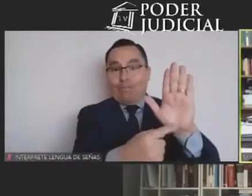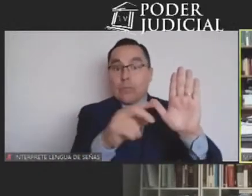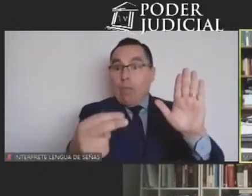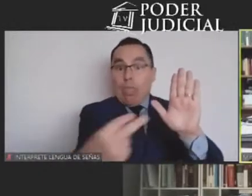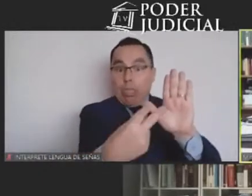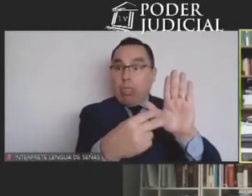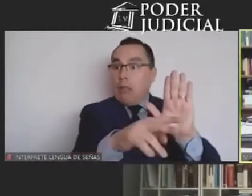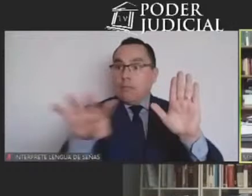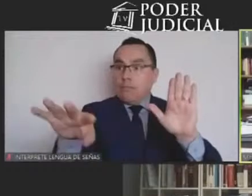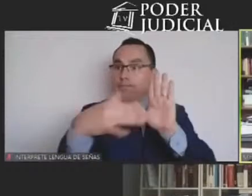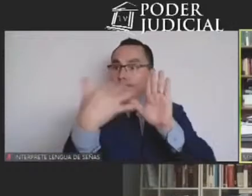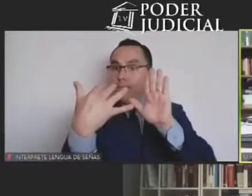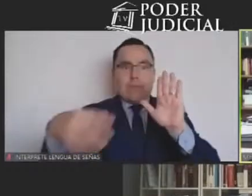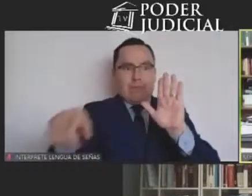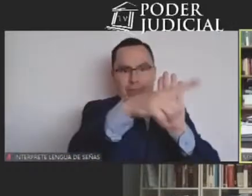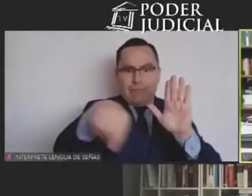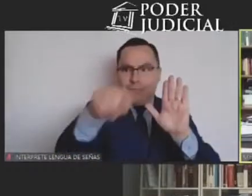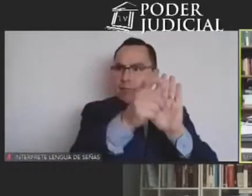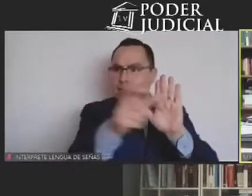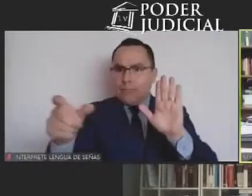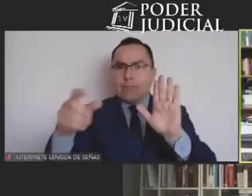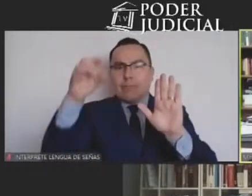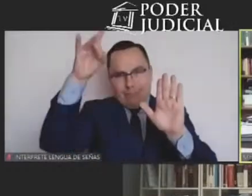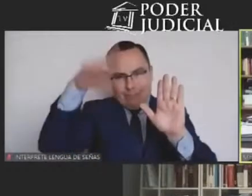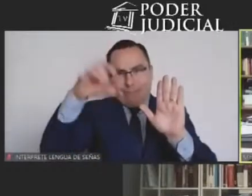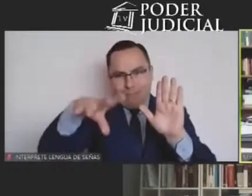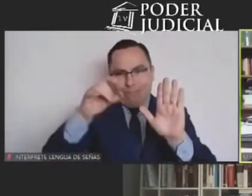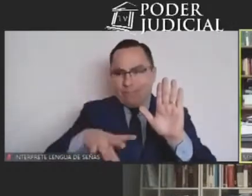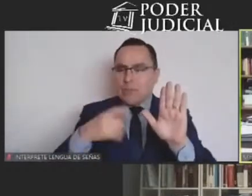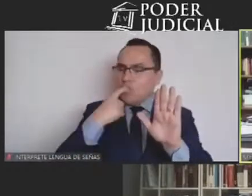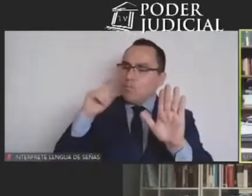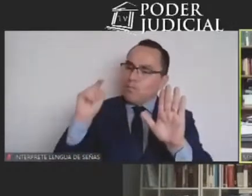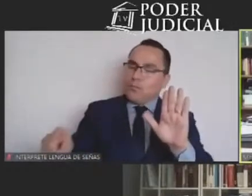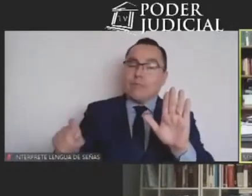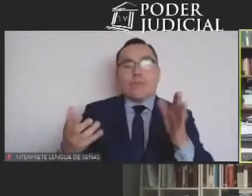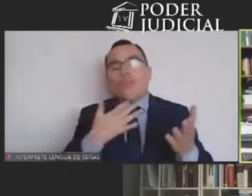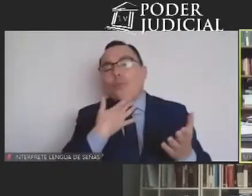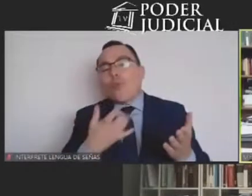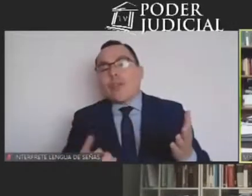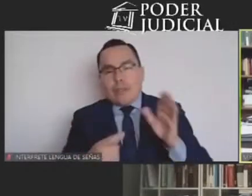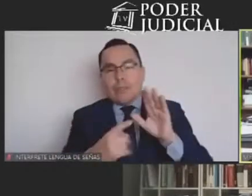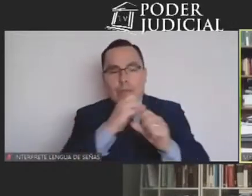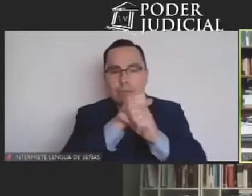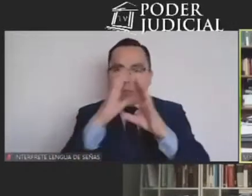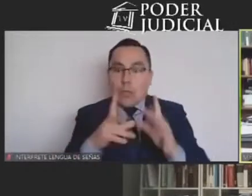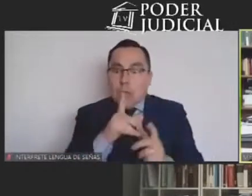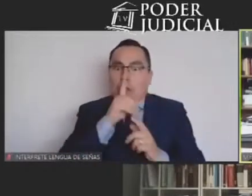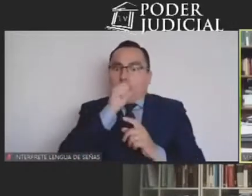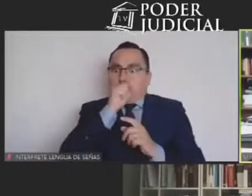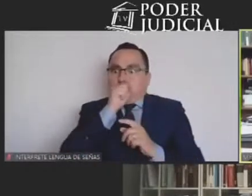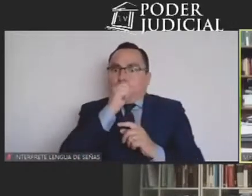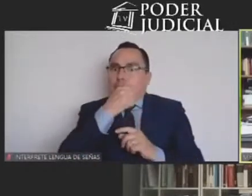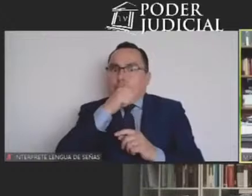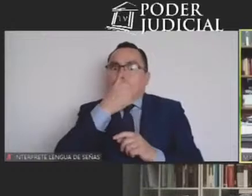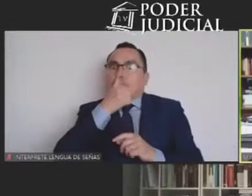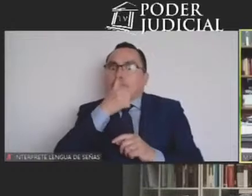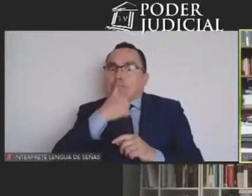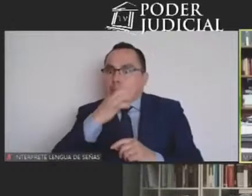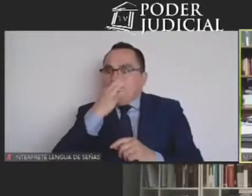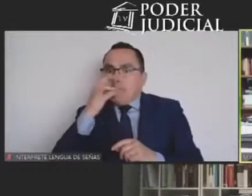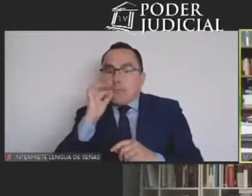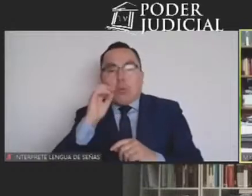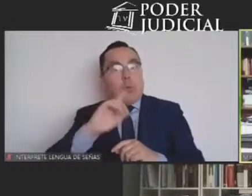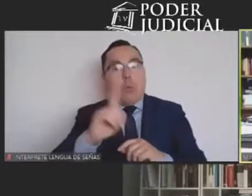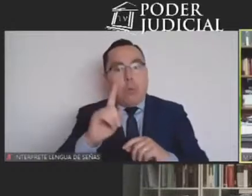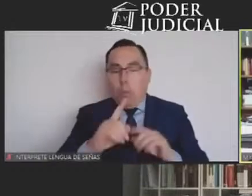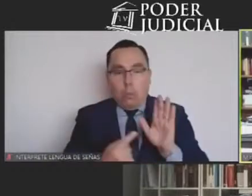cierta paradoja, porque uno dice hay una decepción o una molestia cuando se producen hechos de corrupción o de desviación de poder, pero esos